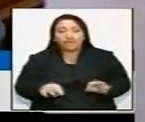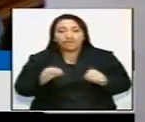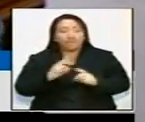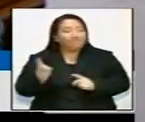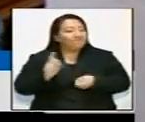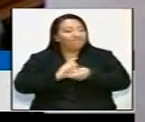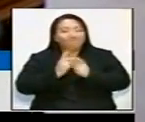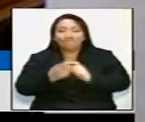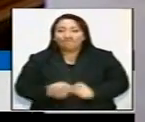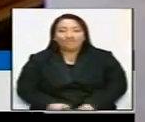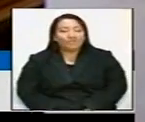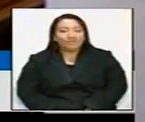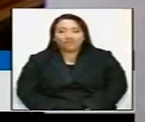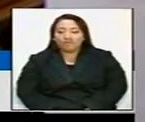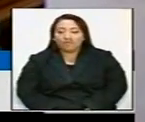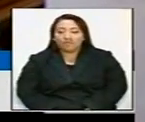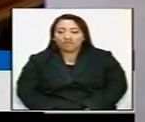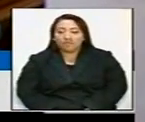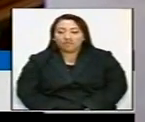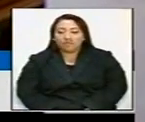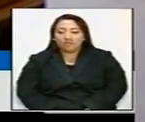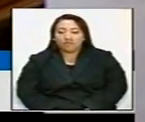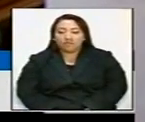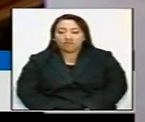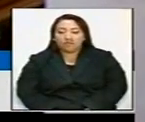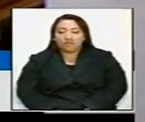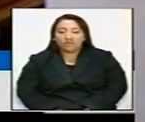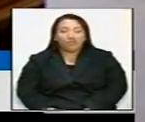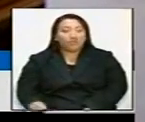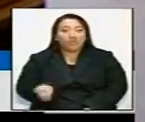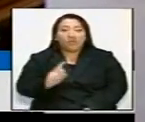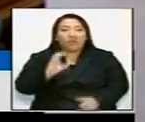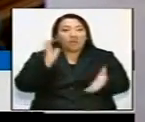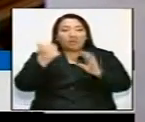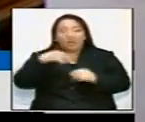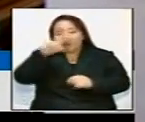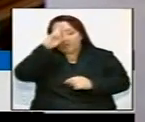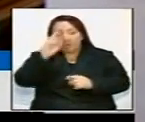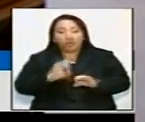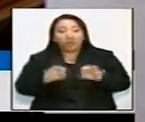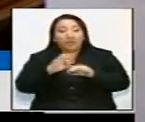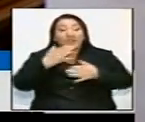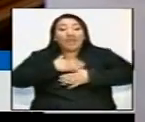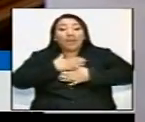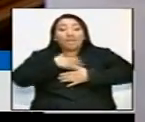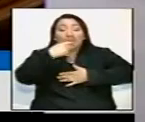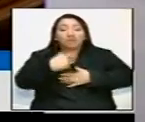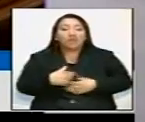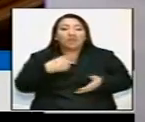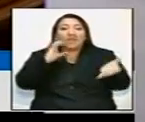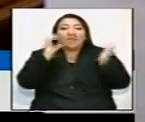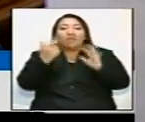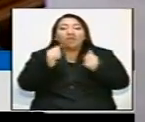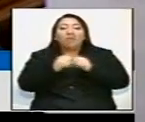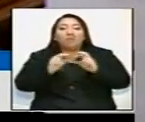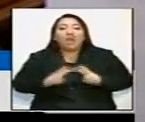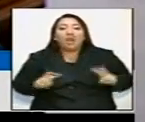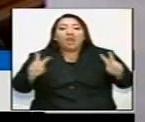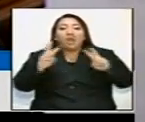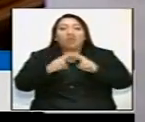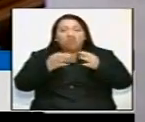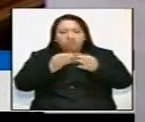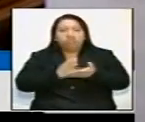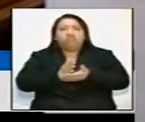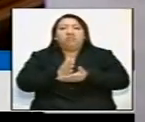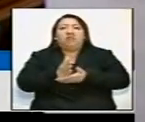va a cambiar si es que no cambiamos las personas desde un punto de vista de los valores que predicamos